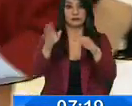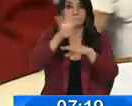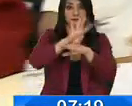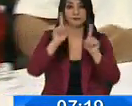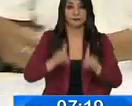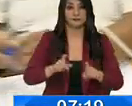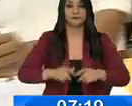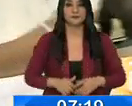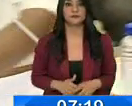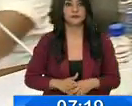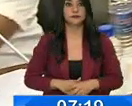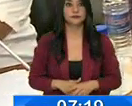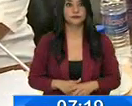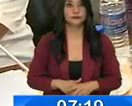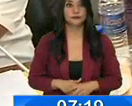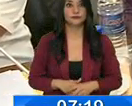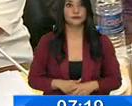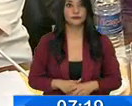informó Marilyn Jaramillo.